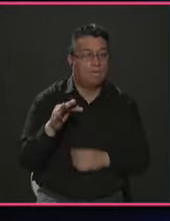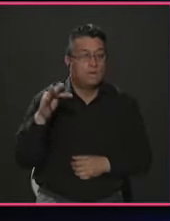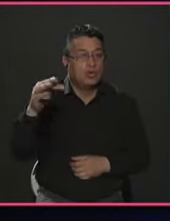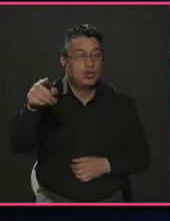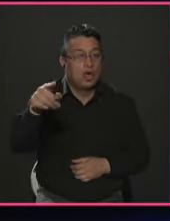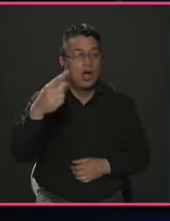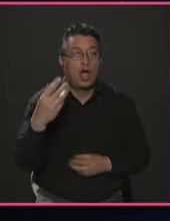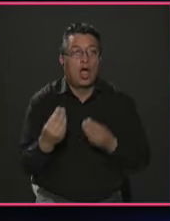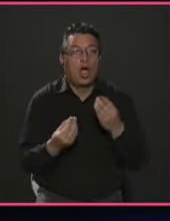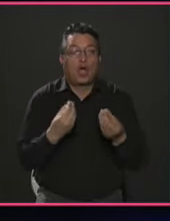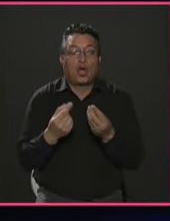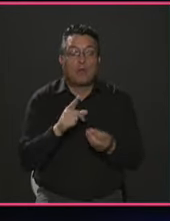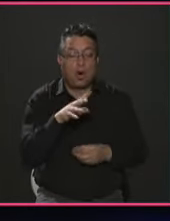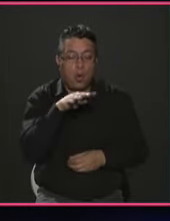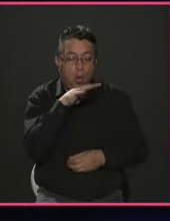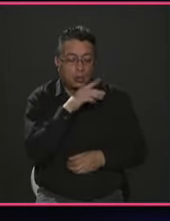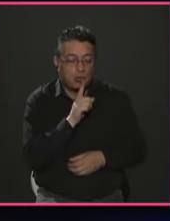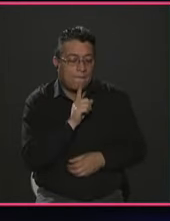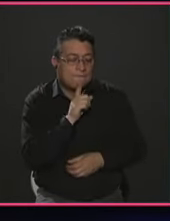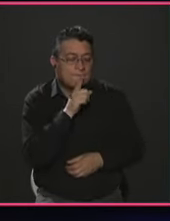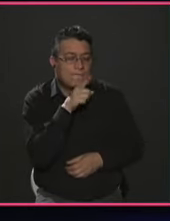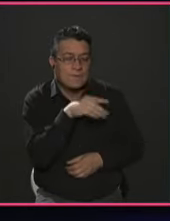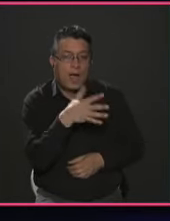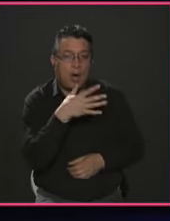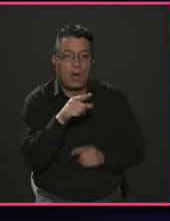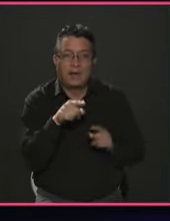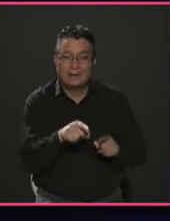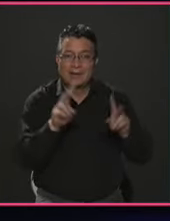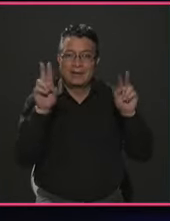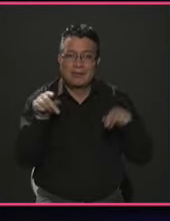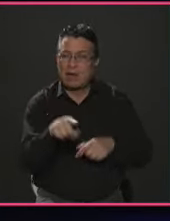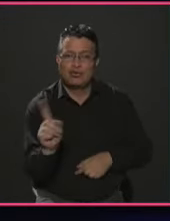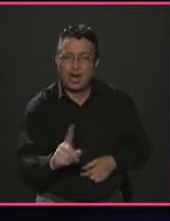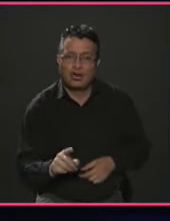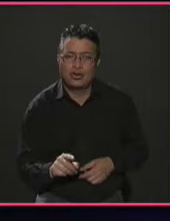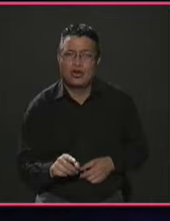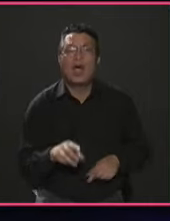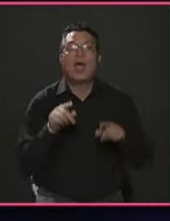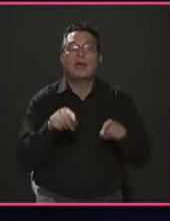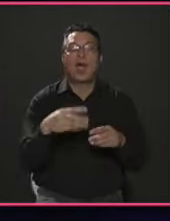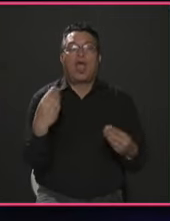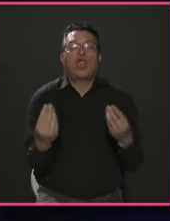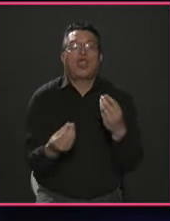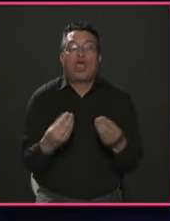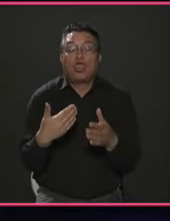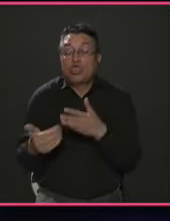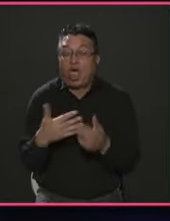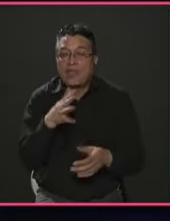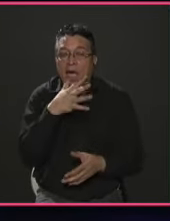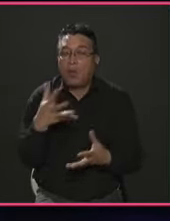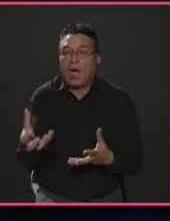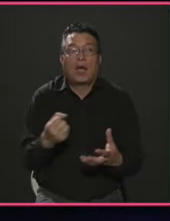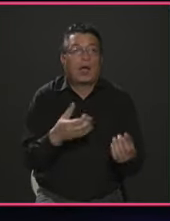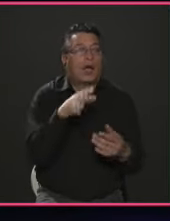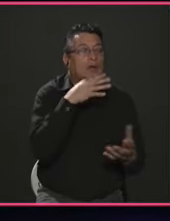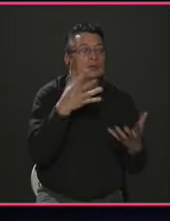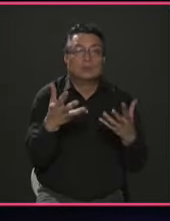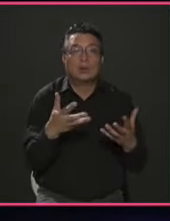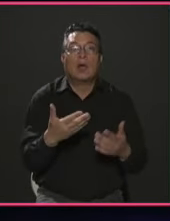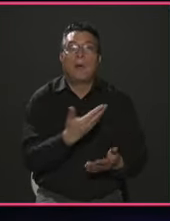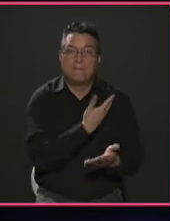cómo somos más eficientes en el uso del agua la perspectiva es de dónde sacamos agua